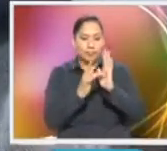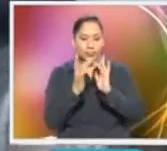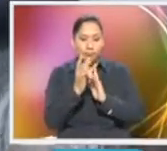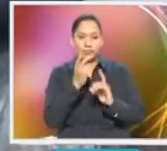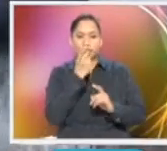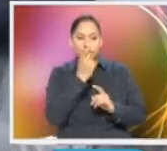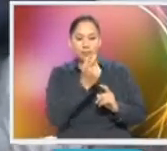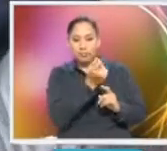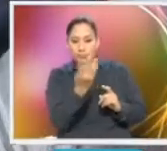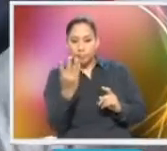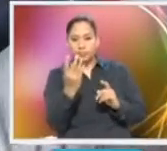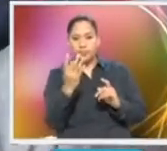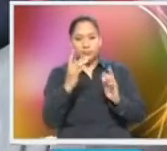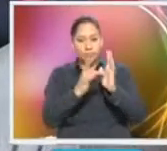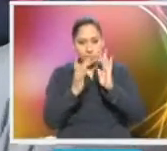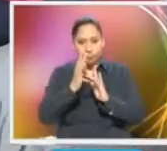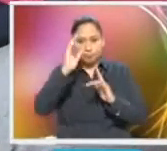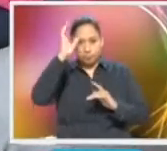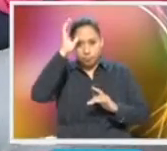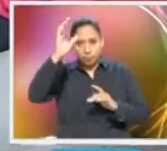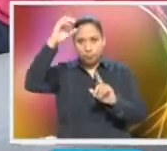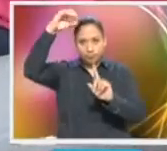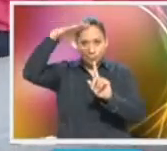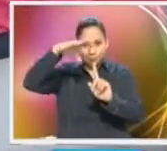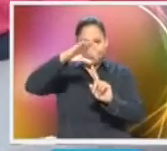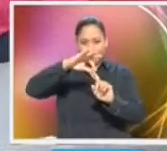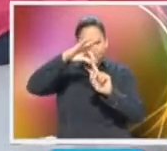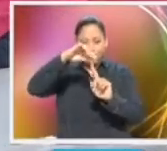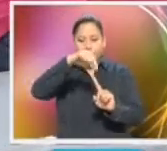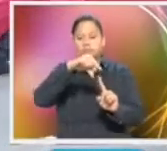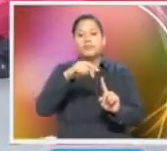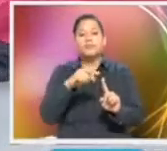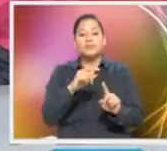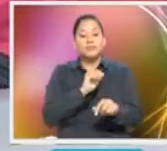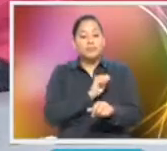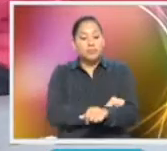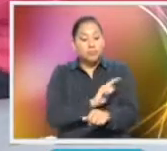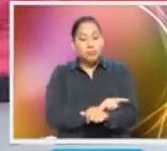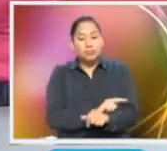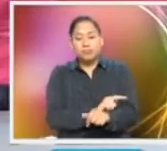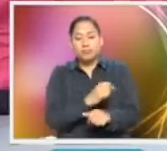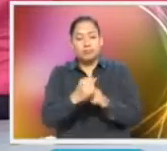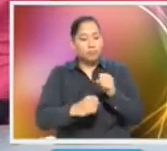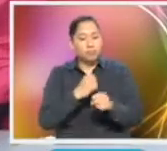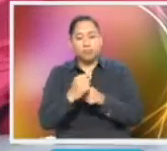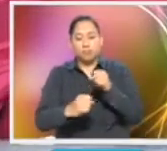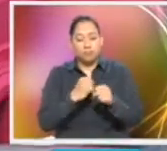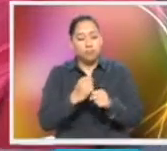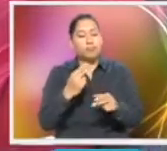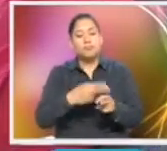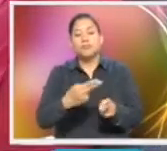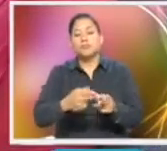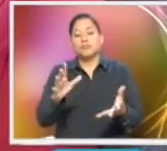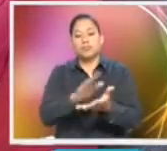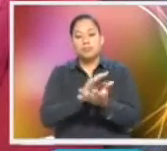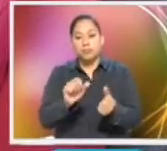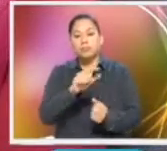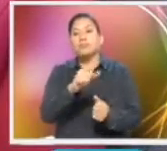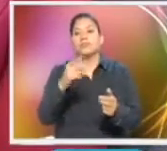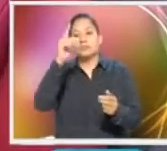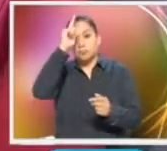Jesucristo, el Mesías, iba a estar con los apóstoles hasta el final de los tiempos a través del Espíritu Santo, se